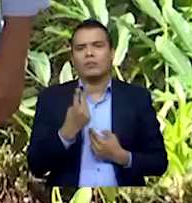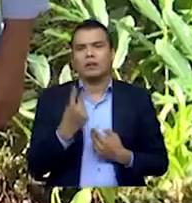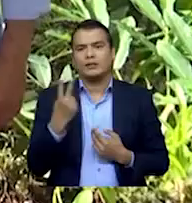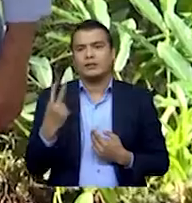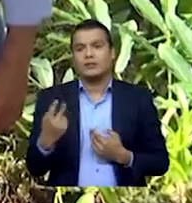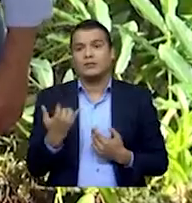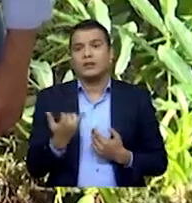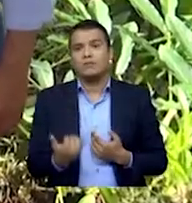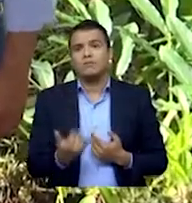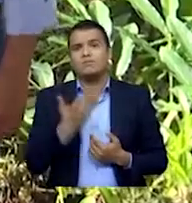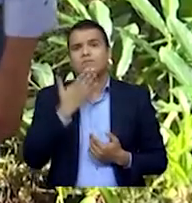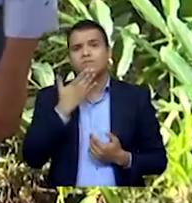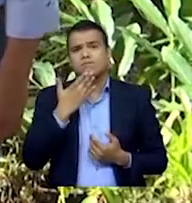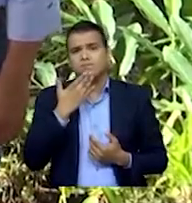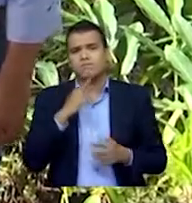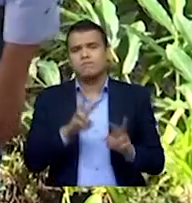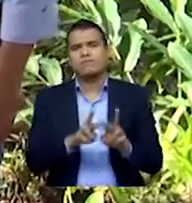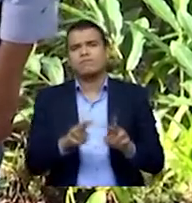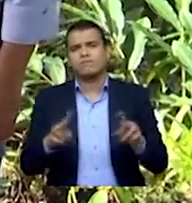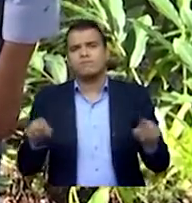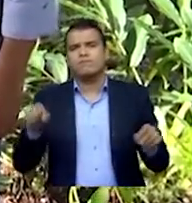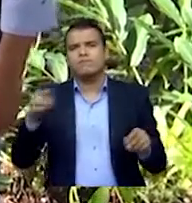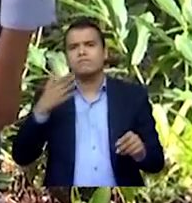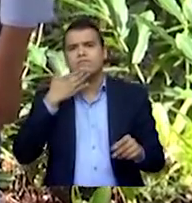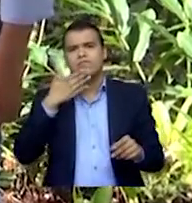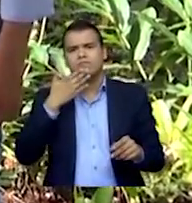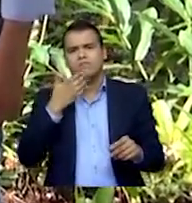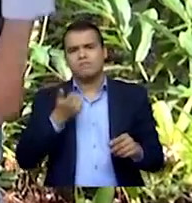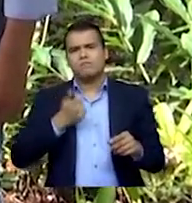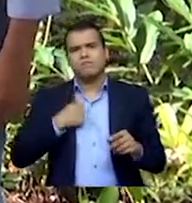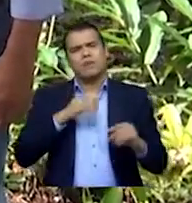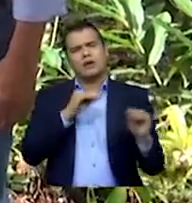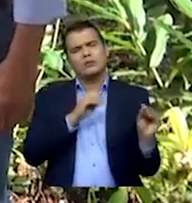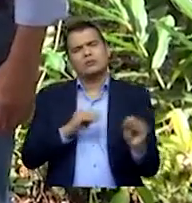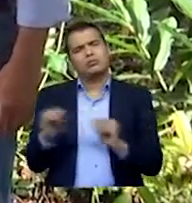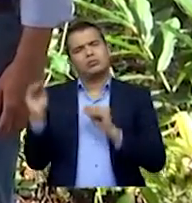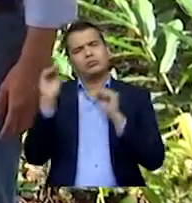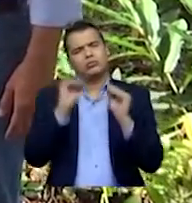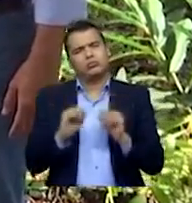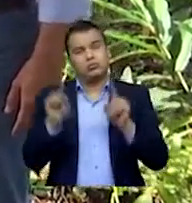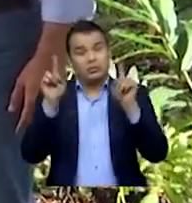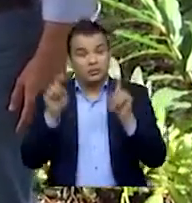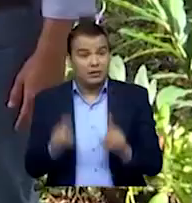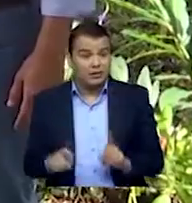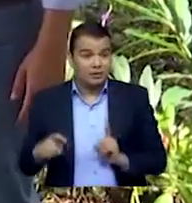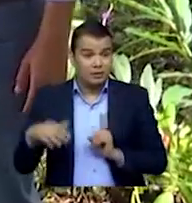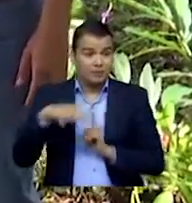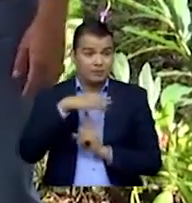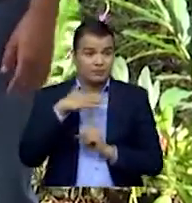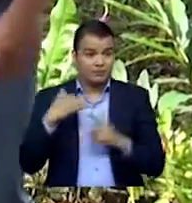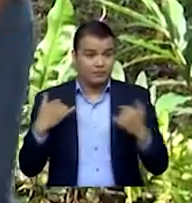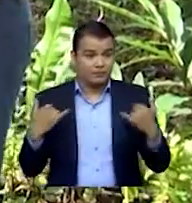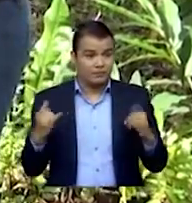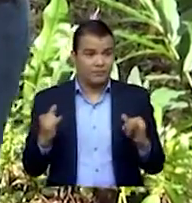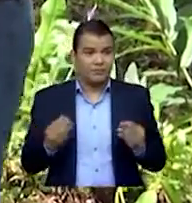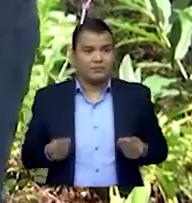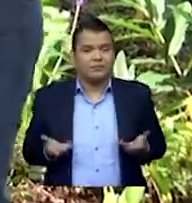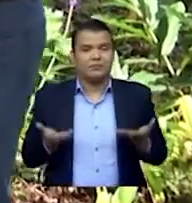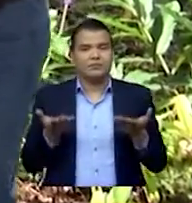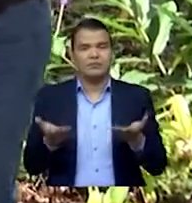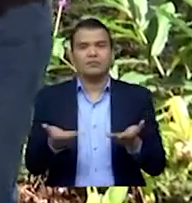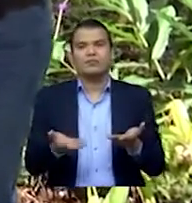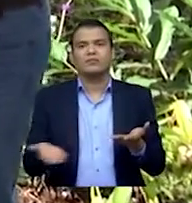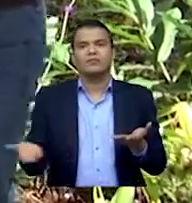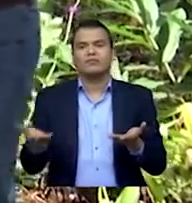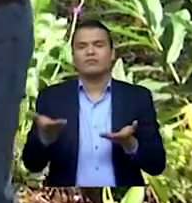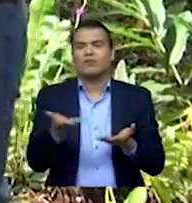para la biodiversidad para la pedagogía para la educación en materia ambiental queremos compartir la comunidad que se